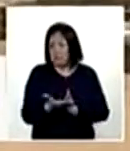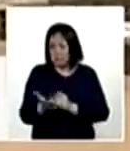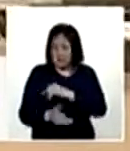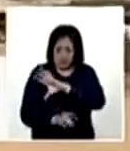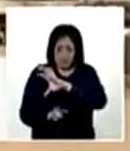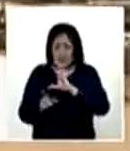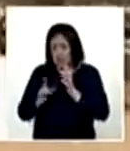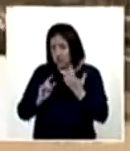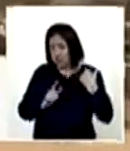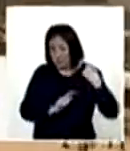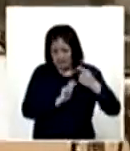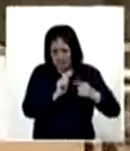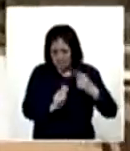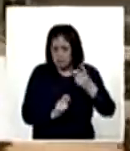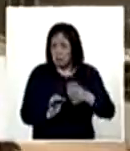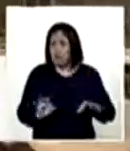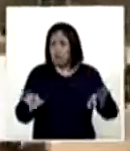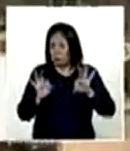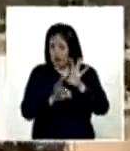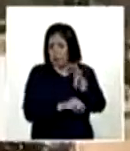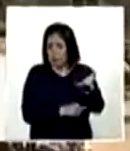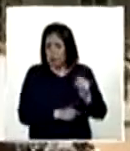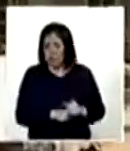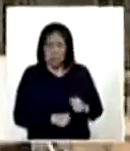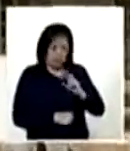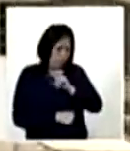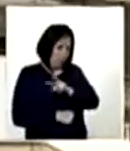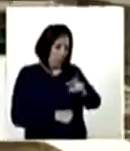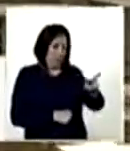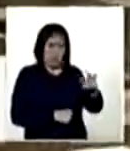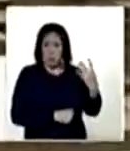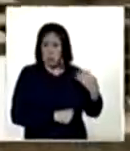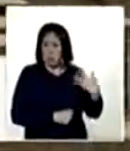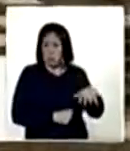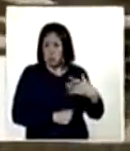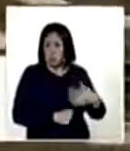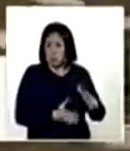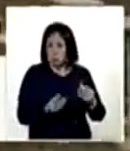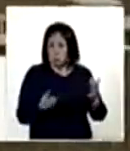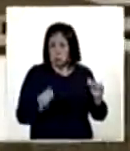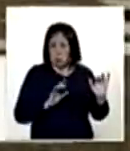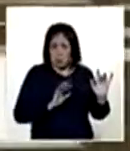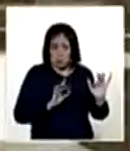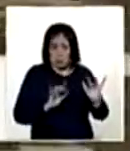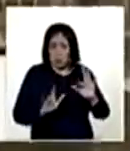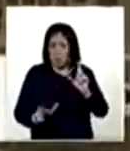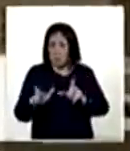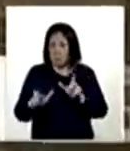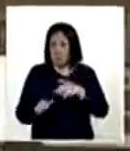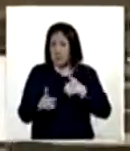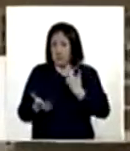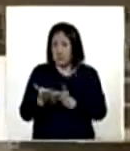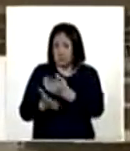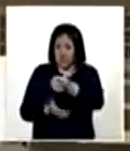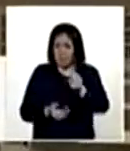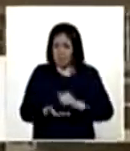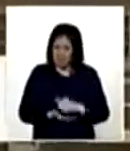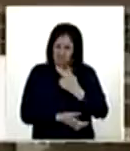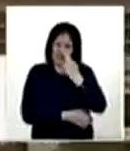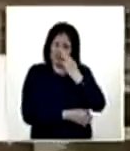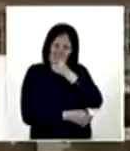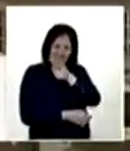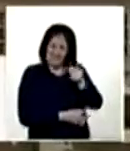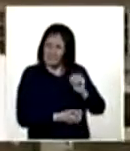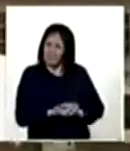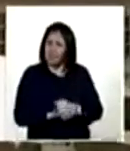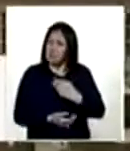tan importante, ¿no? Y además vemos la cantidad de personas que llegan hasta ahí, ¿no? Y también es curioso ver cómo la pasan,